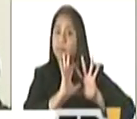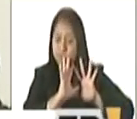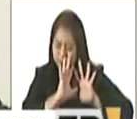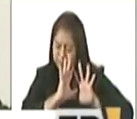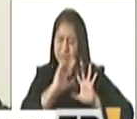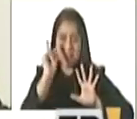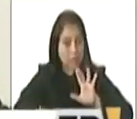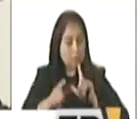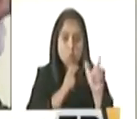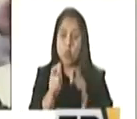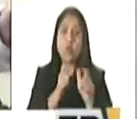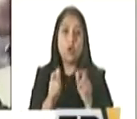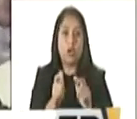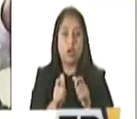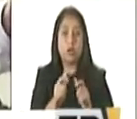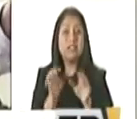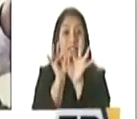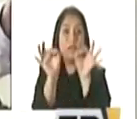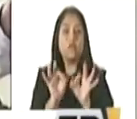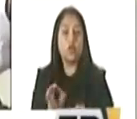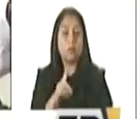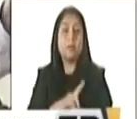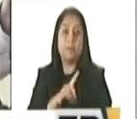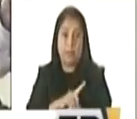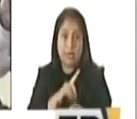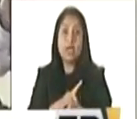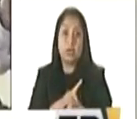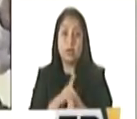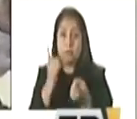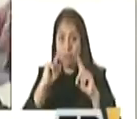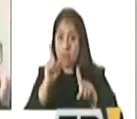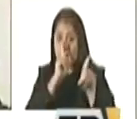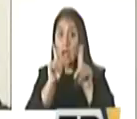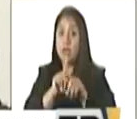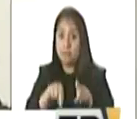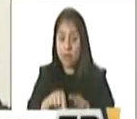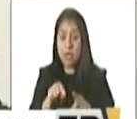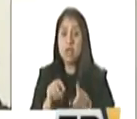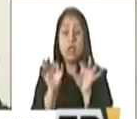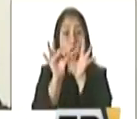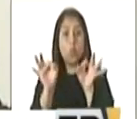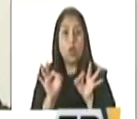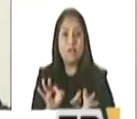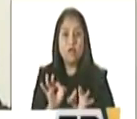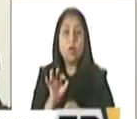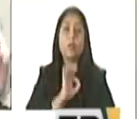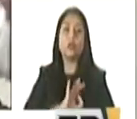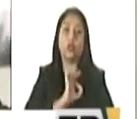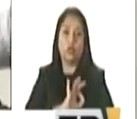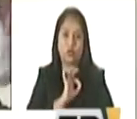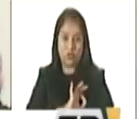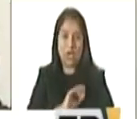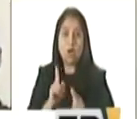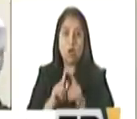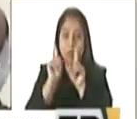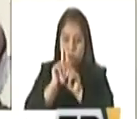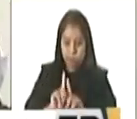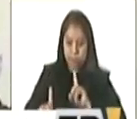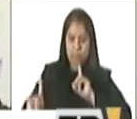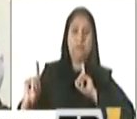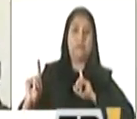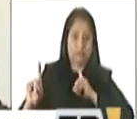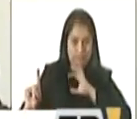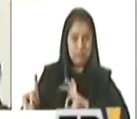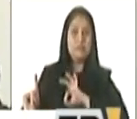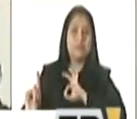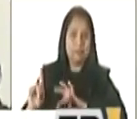contener desde el punto de vista médico hospitalario, pero también desde el punto de vista social con el alejamiento social